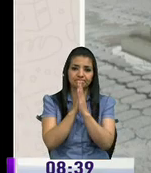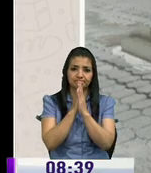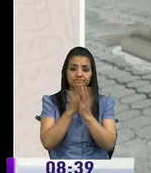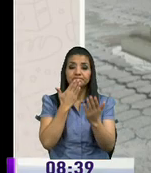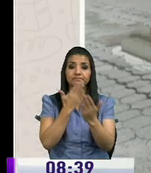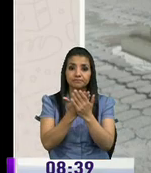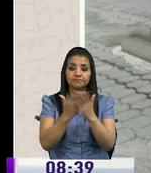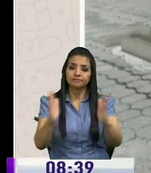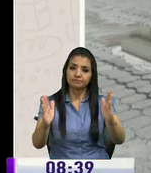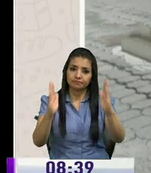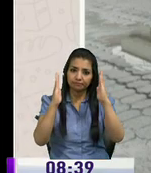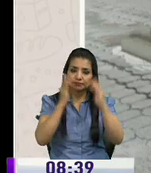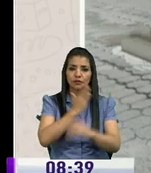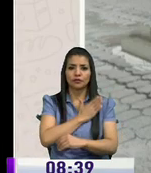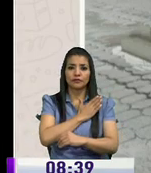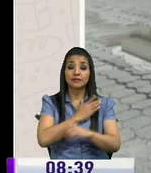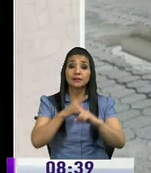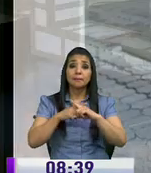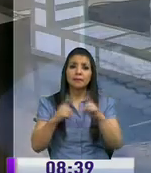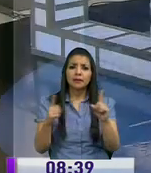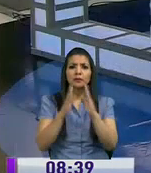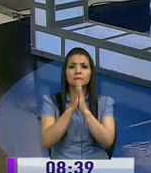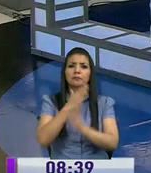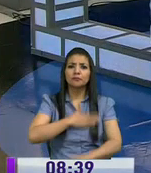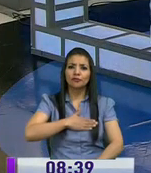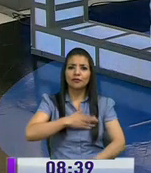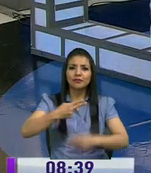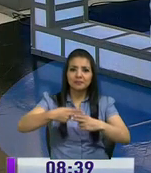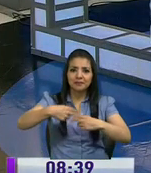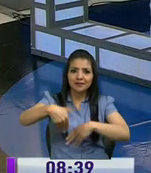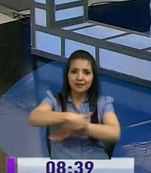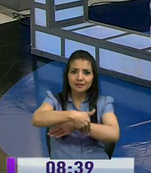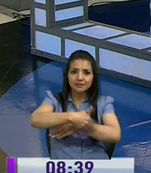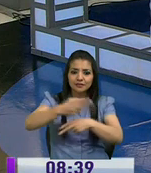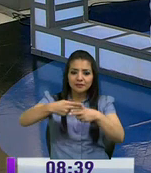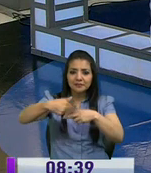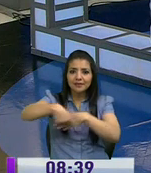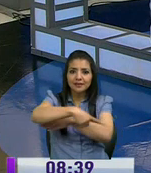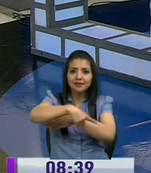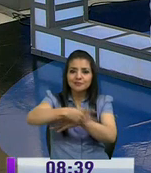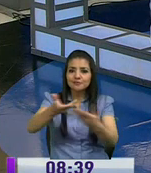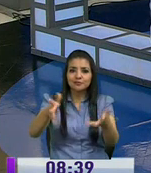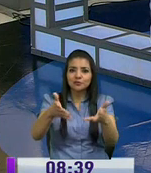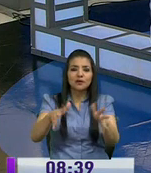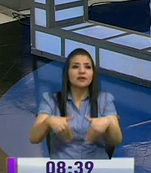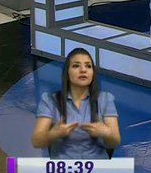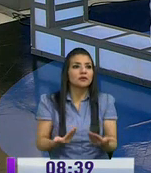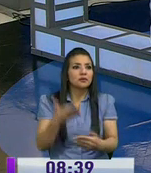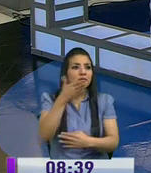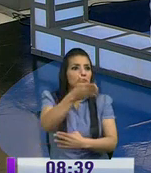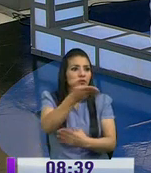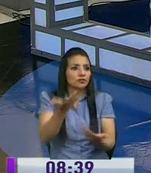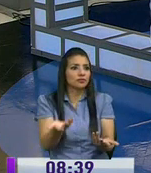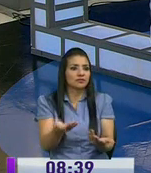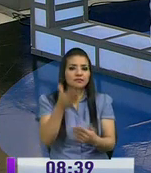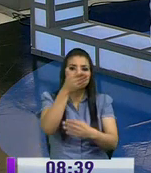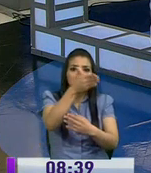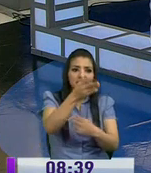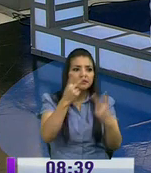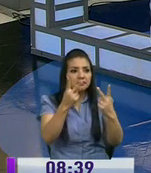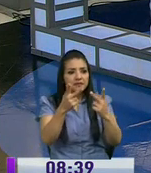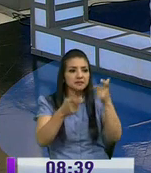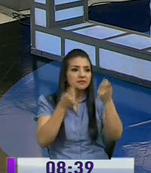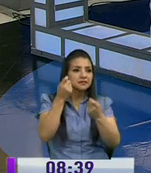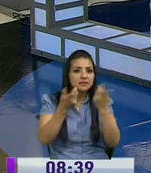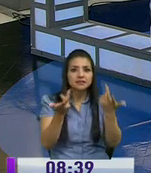gracias por confiar en nosotros, pero por favor, vecinos, no sean malitos, pongan las direcciones. Sí, pues para que podamos podemos saber en dónde es.